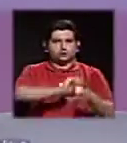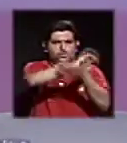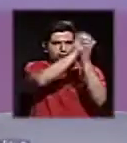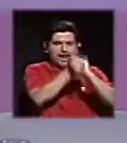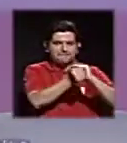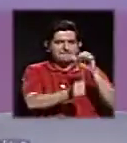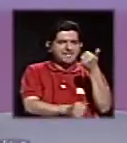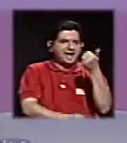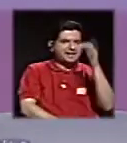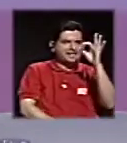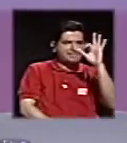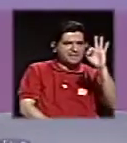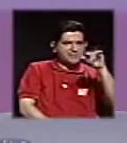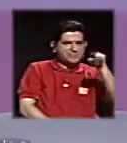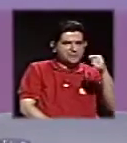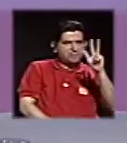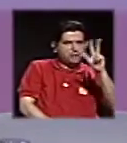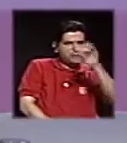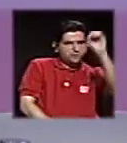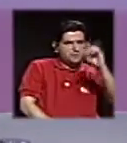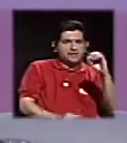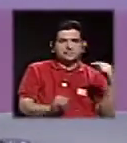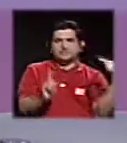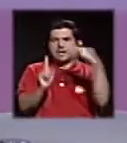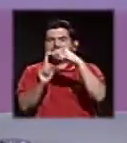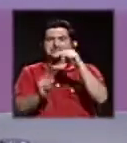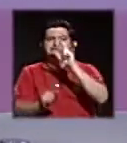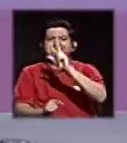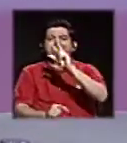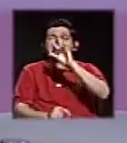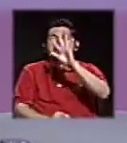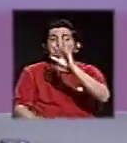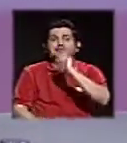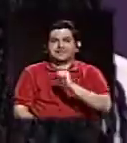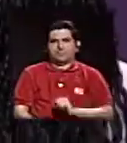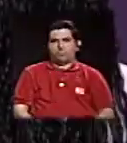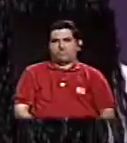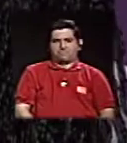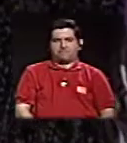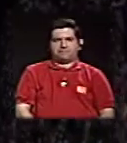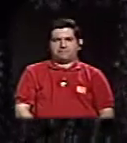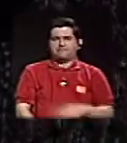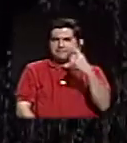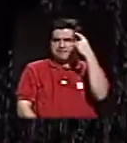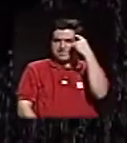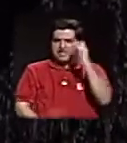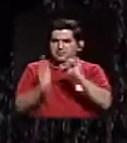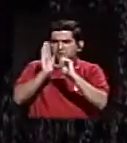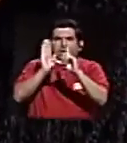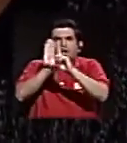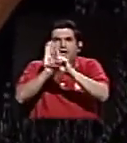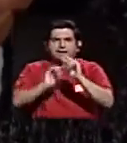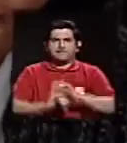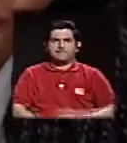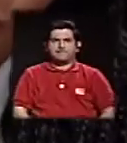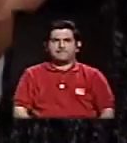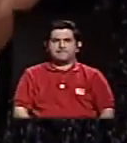de un 19,3 por ciento a un 35 por ejemplo en materia legislativa